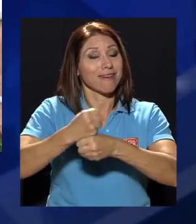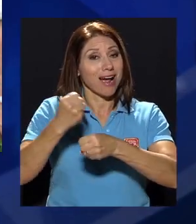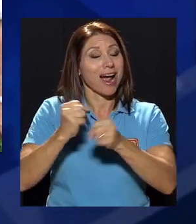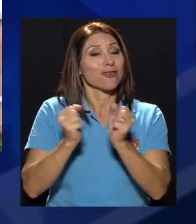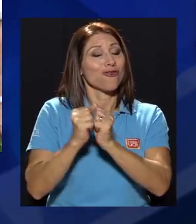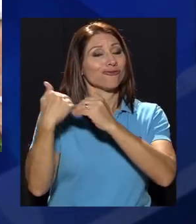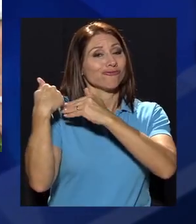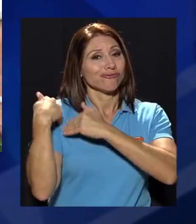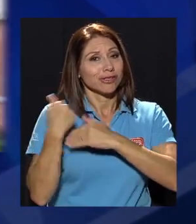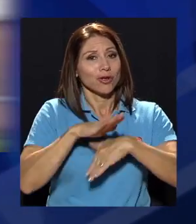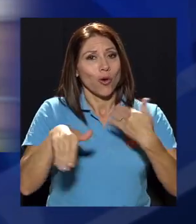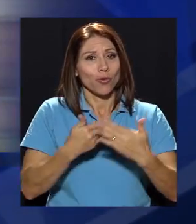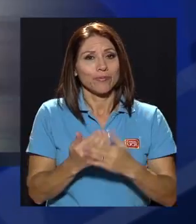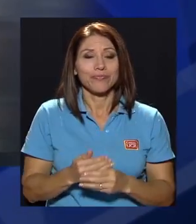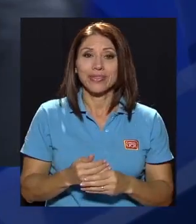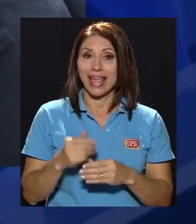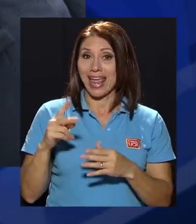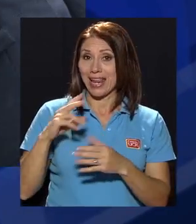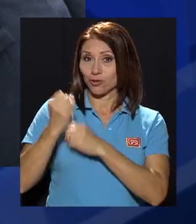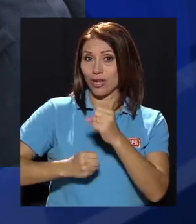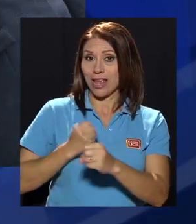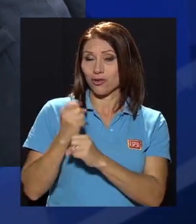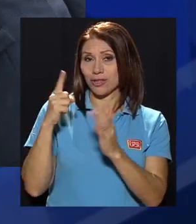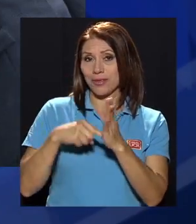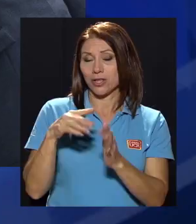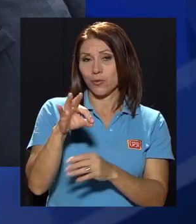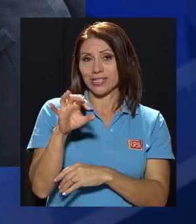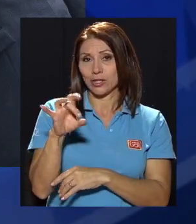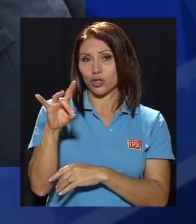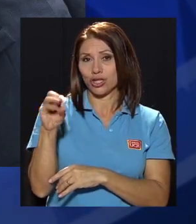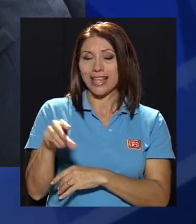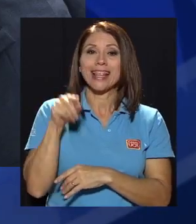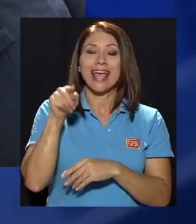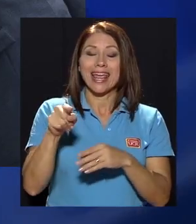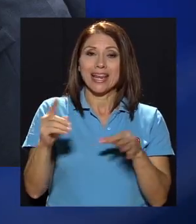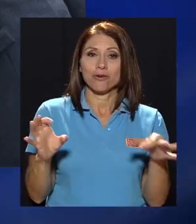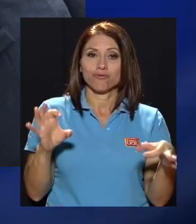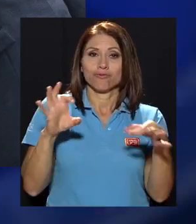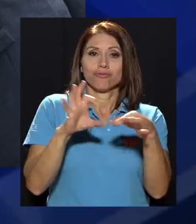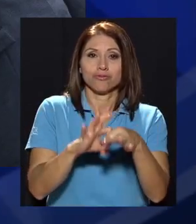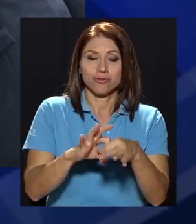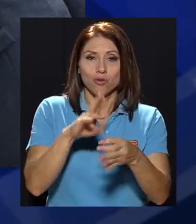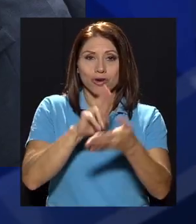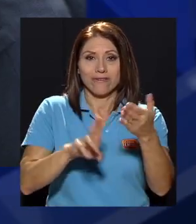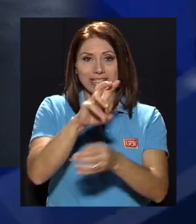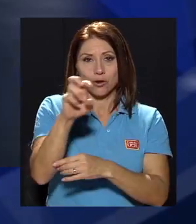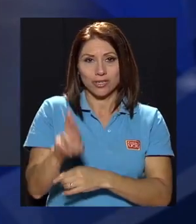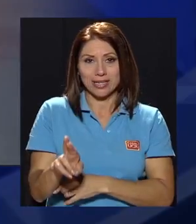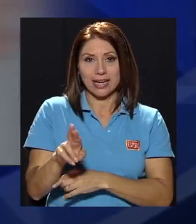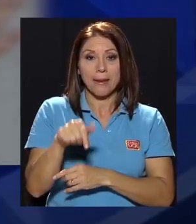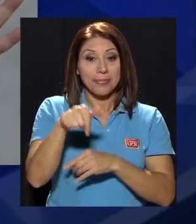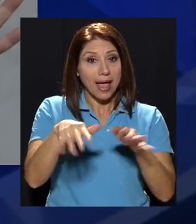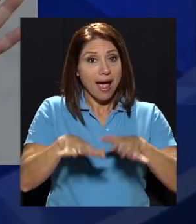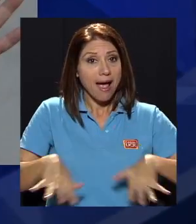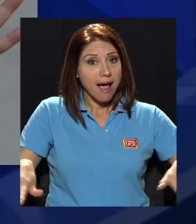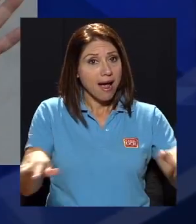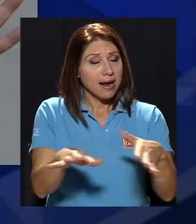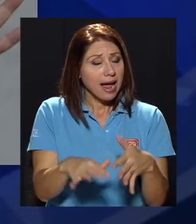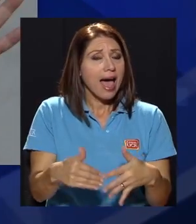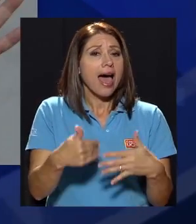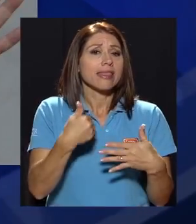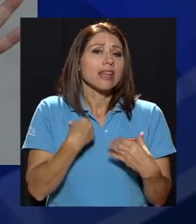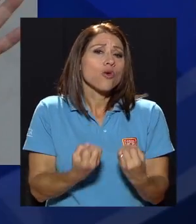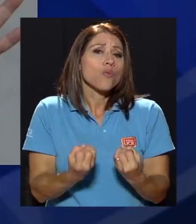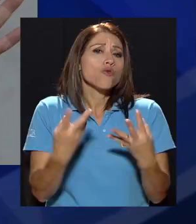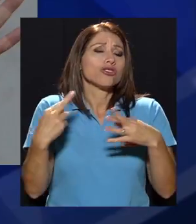A partir de la segunda década de los 80, se unió a la Universidad de Costa Rica, lugar en el que ha ocupado múltiples